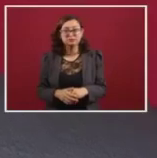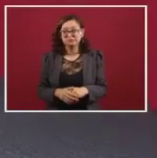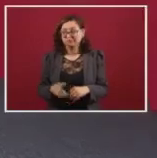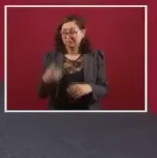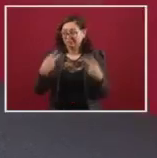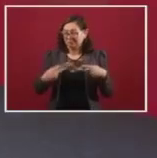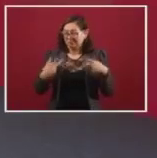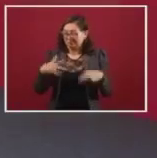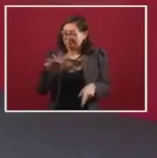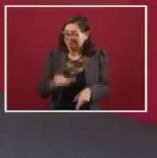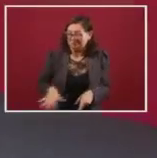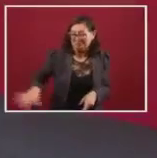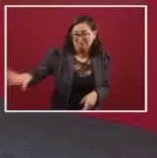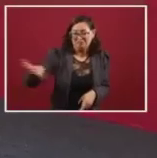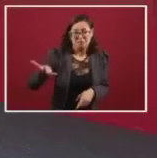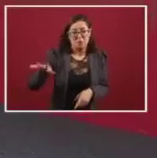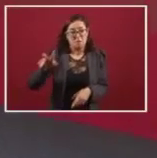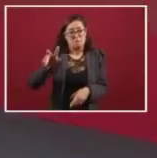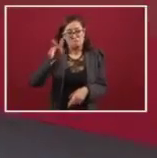Entonces,